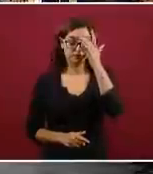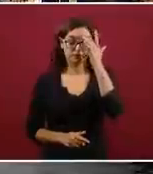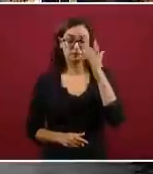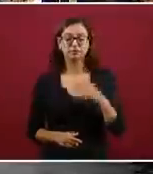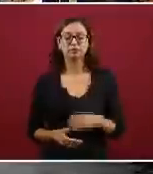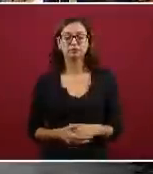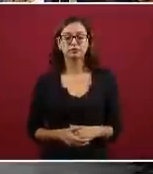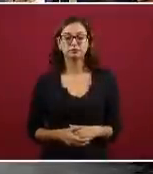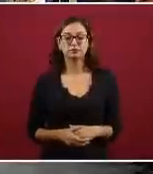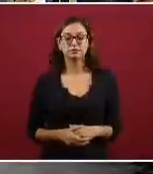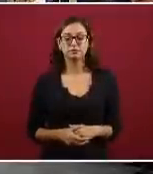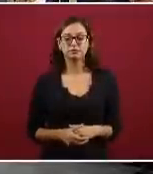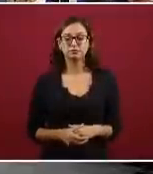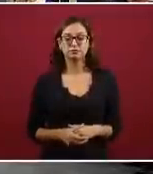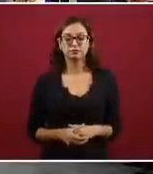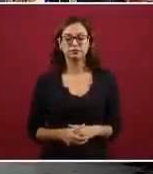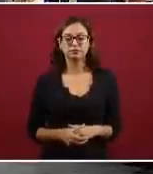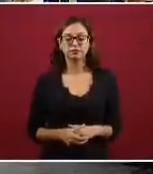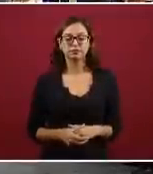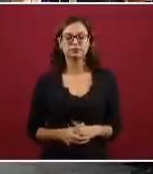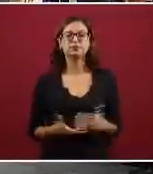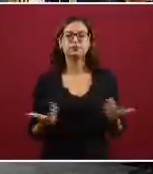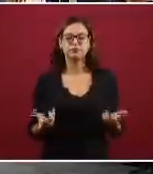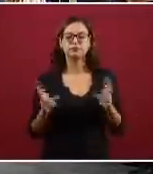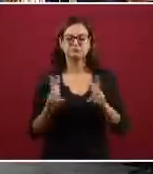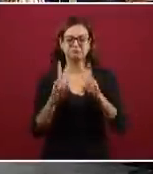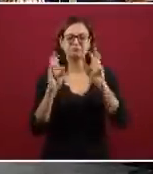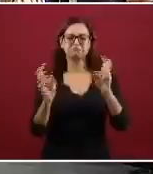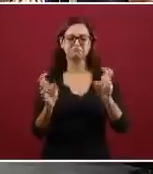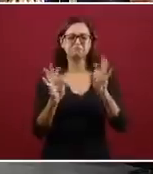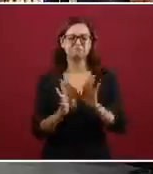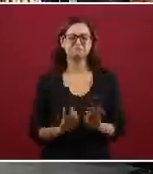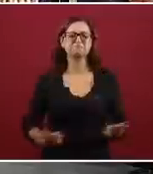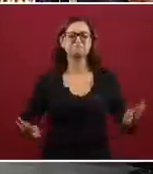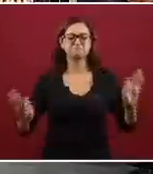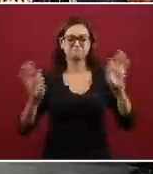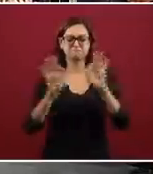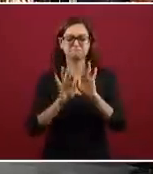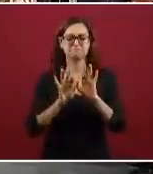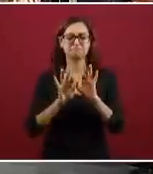Es muy importante este tema.